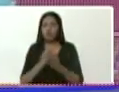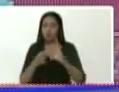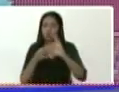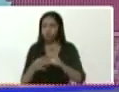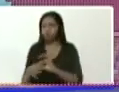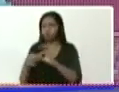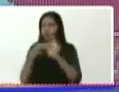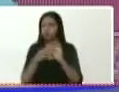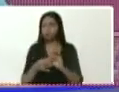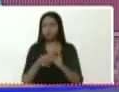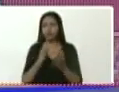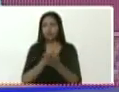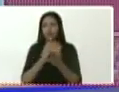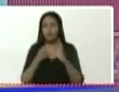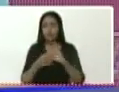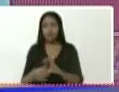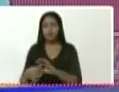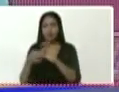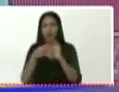unido, siempre unido,